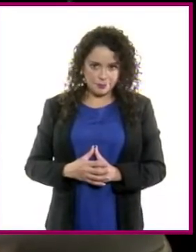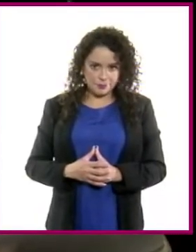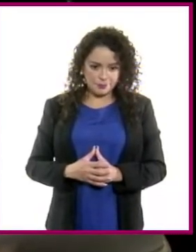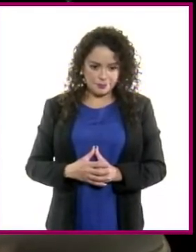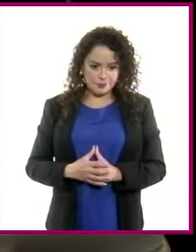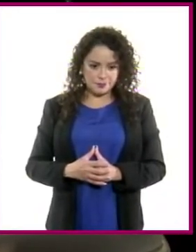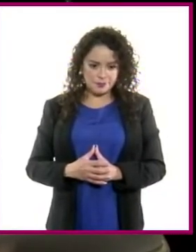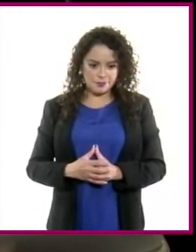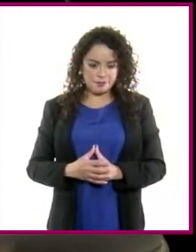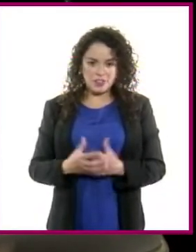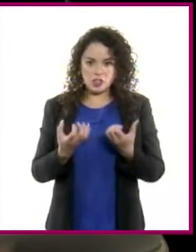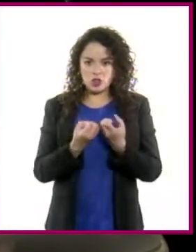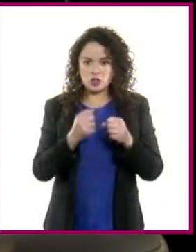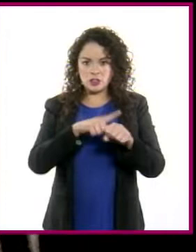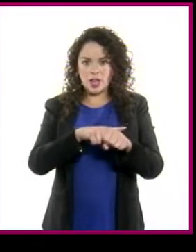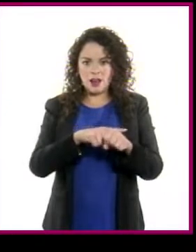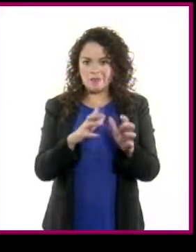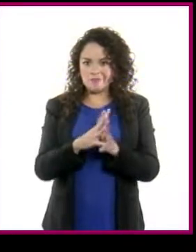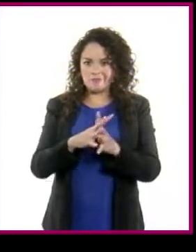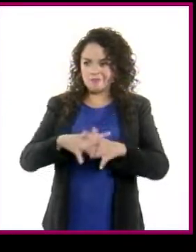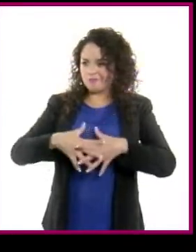el tejido social.